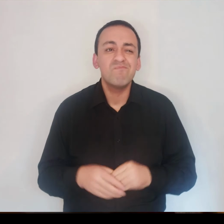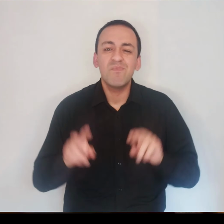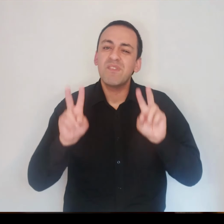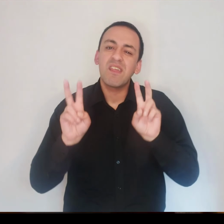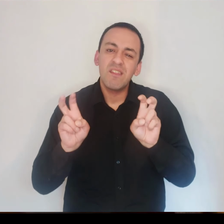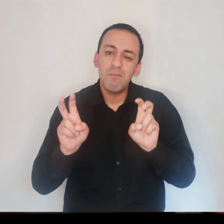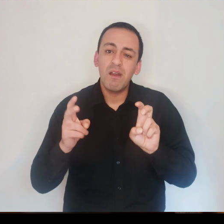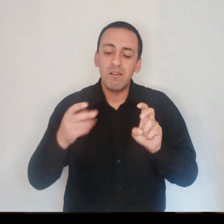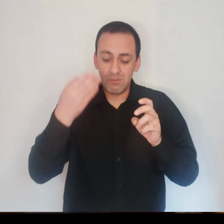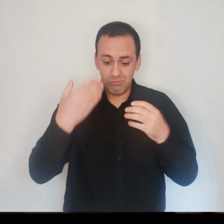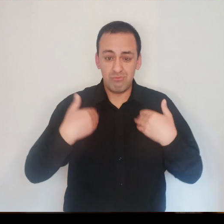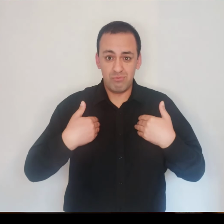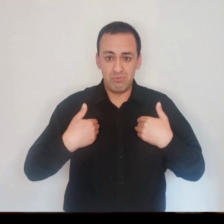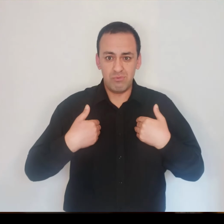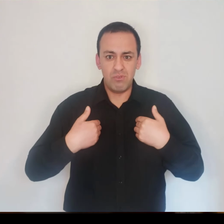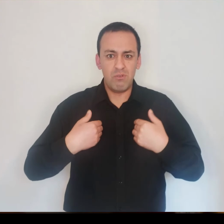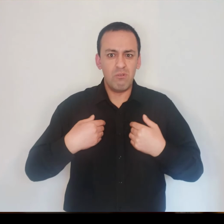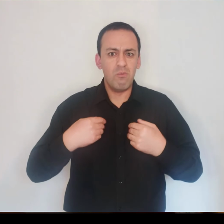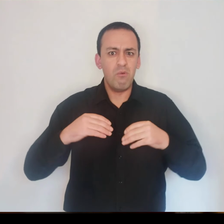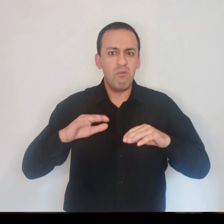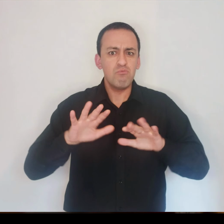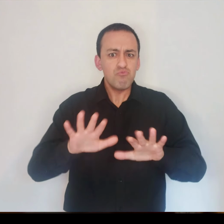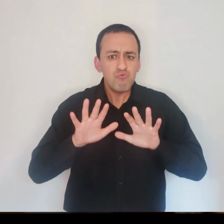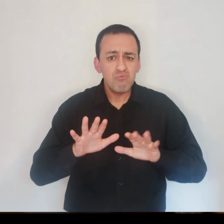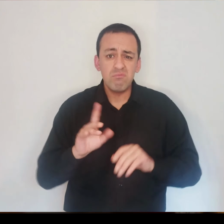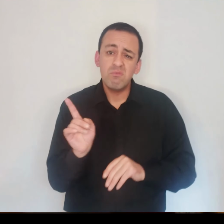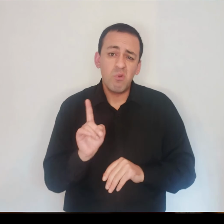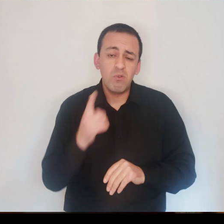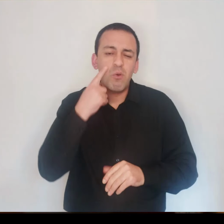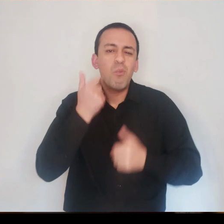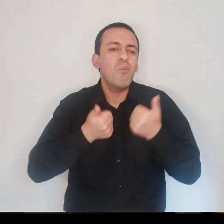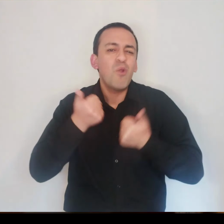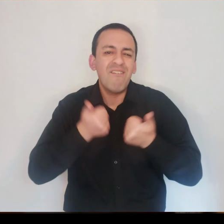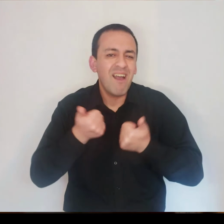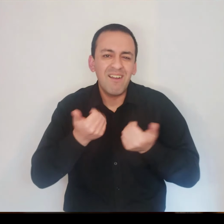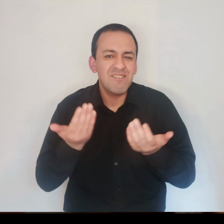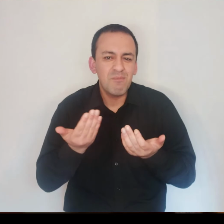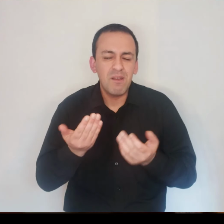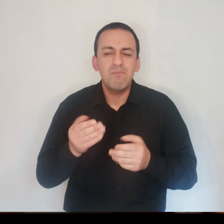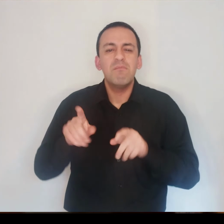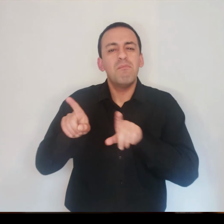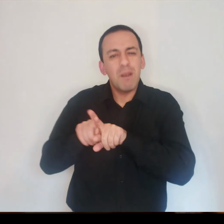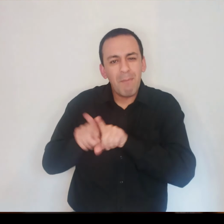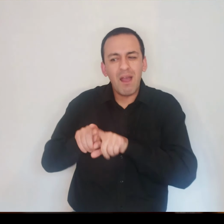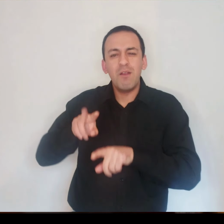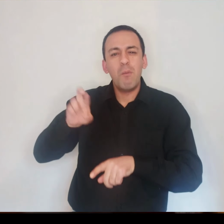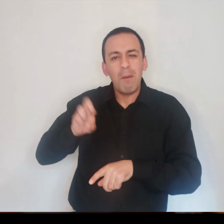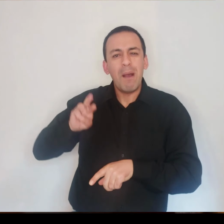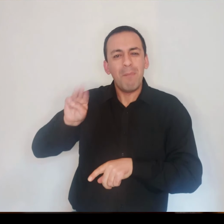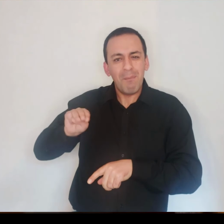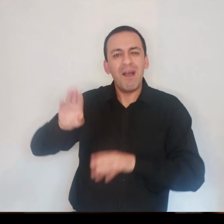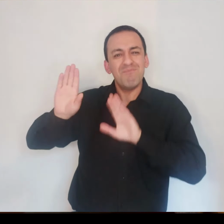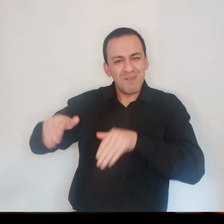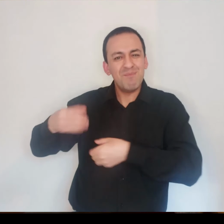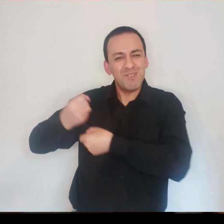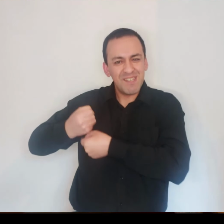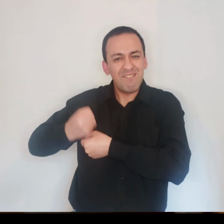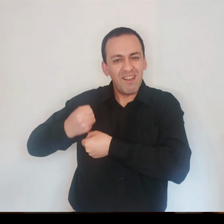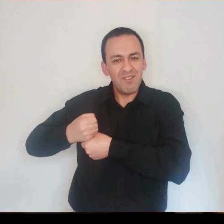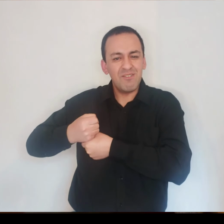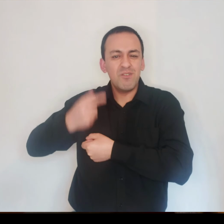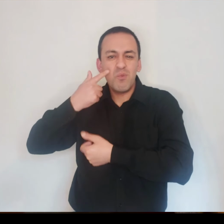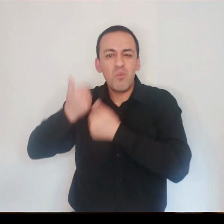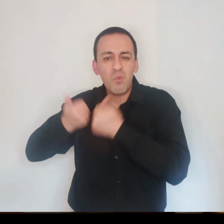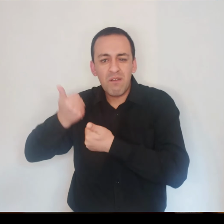El punto es, no soy un conejo espacial, soy un conejo de prueba. Mi papá, mi mamá, mis hermanos, todos fuimos conejos de prueba.